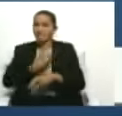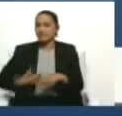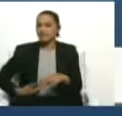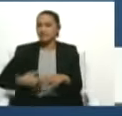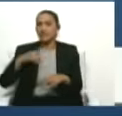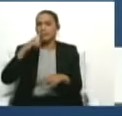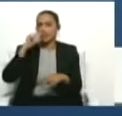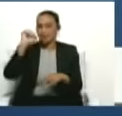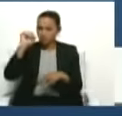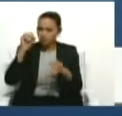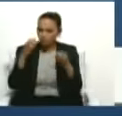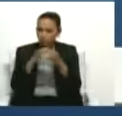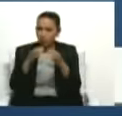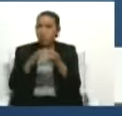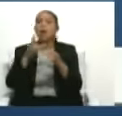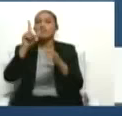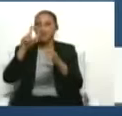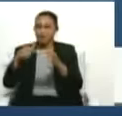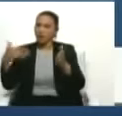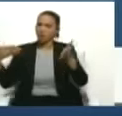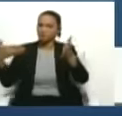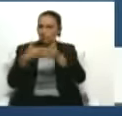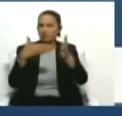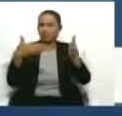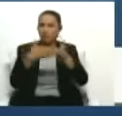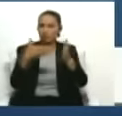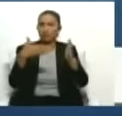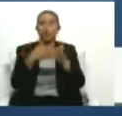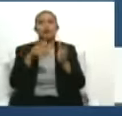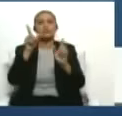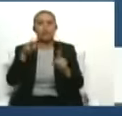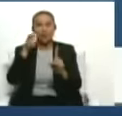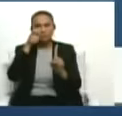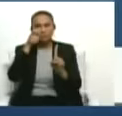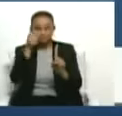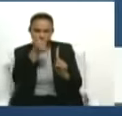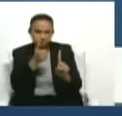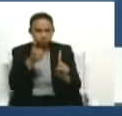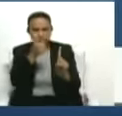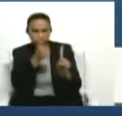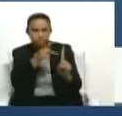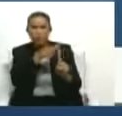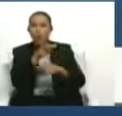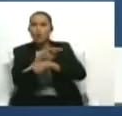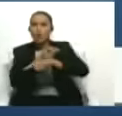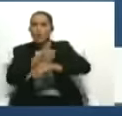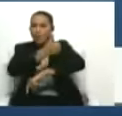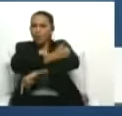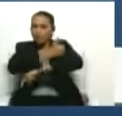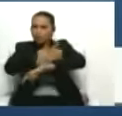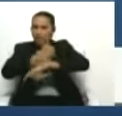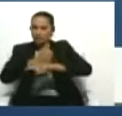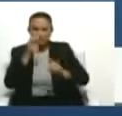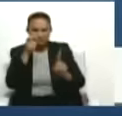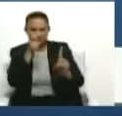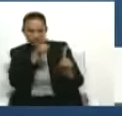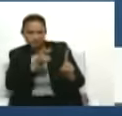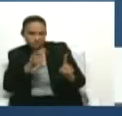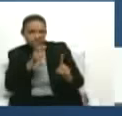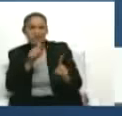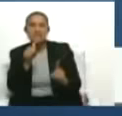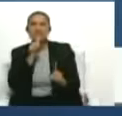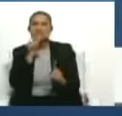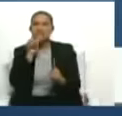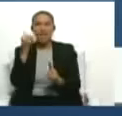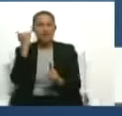República, entre otras, de espionaje totalmente comprobada, donde aparece vinculado la DEA, la CIA,